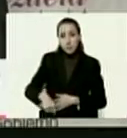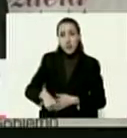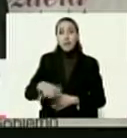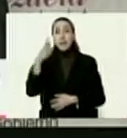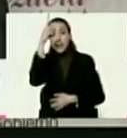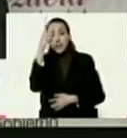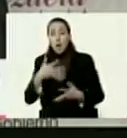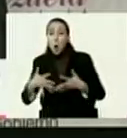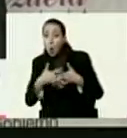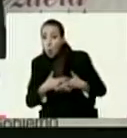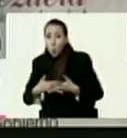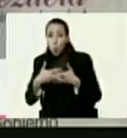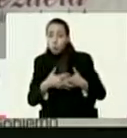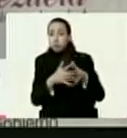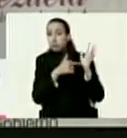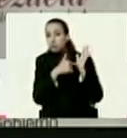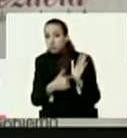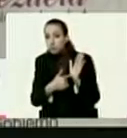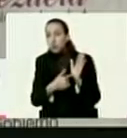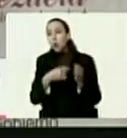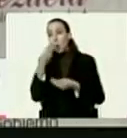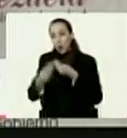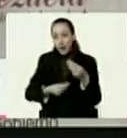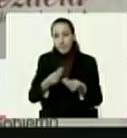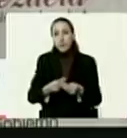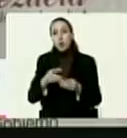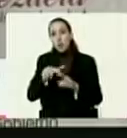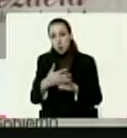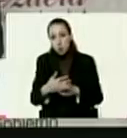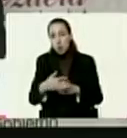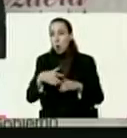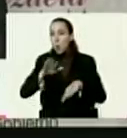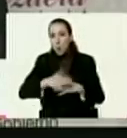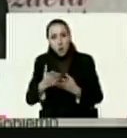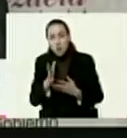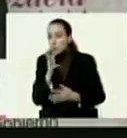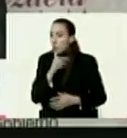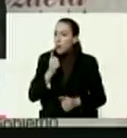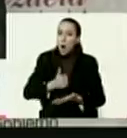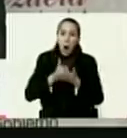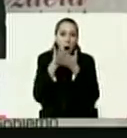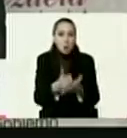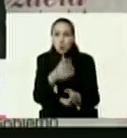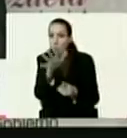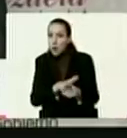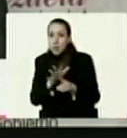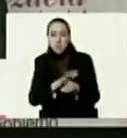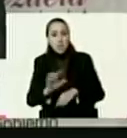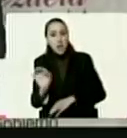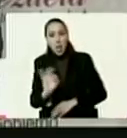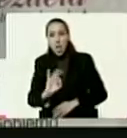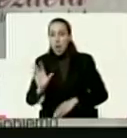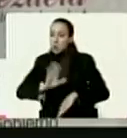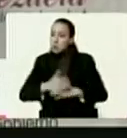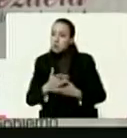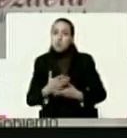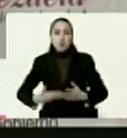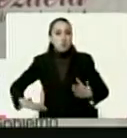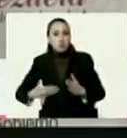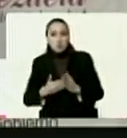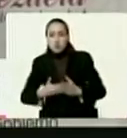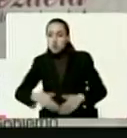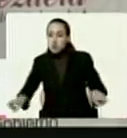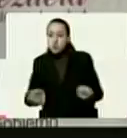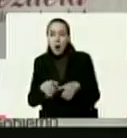norteamericanos, señalaron lo que realmente había ocurrido, que no era tal la ayuda humanitaria, que eran pertrechos de guerra los que estaban en